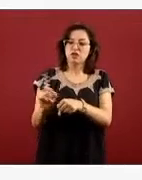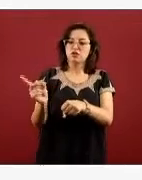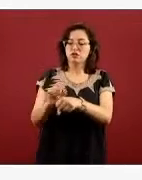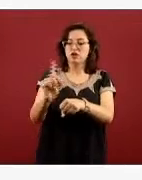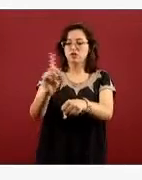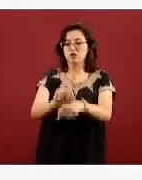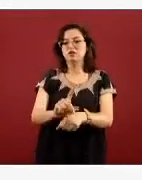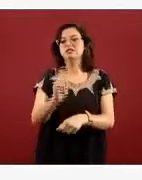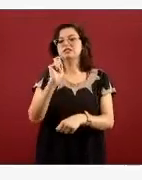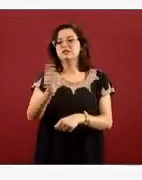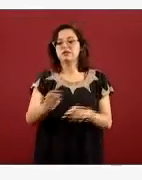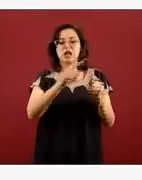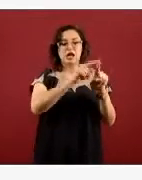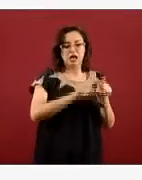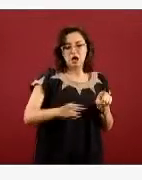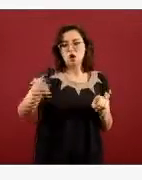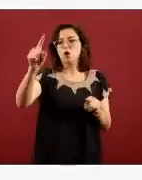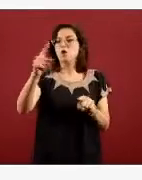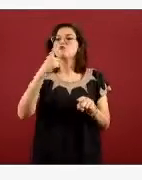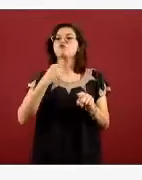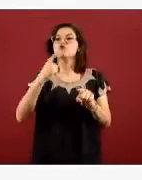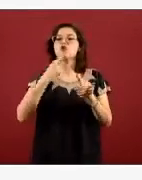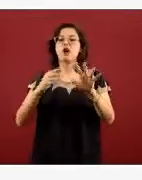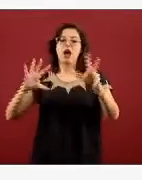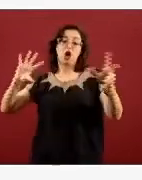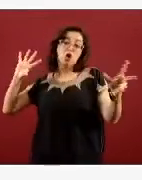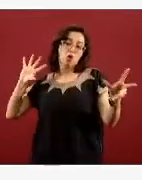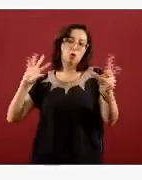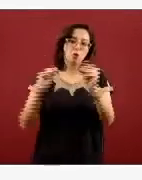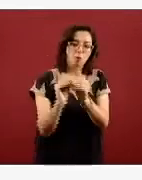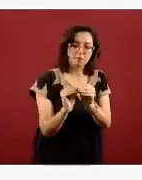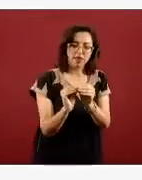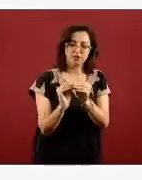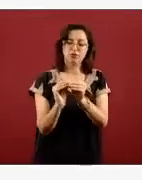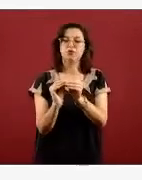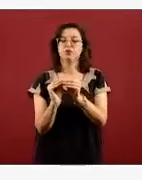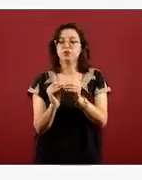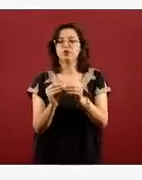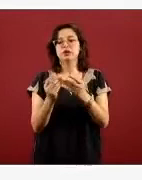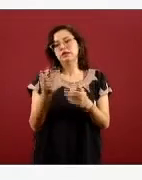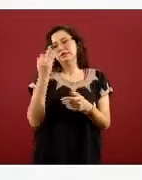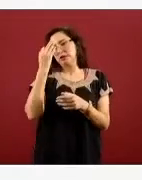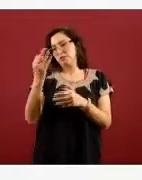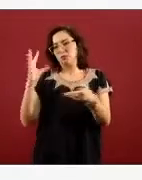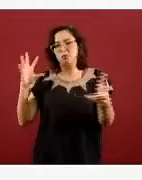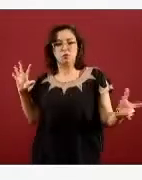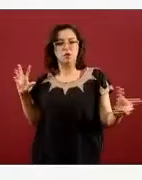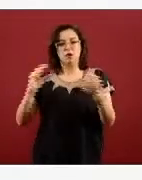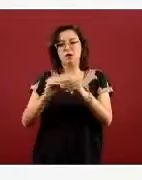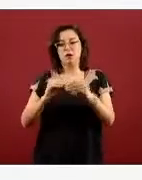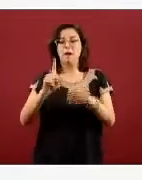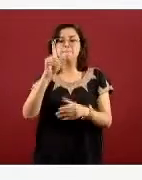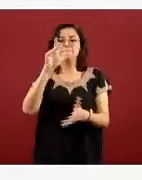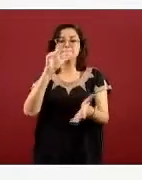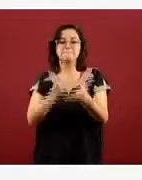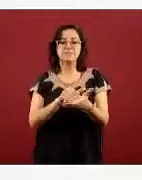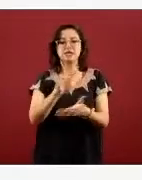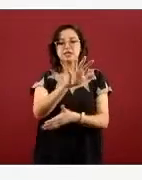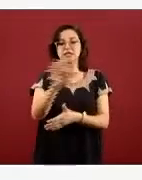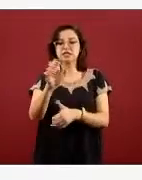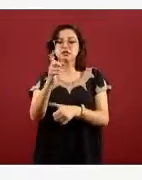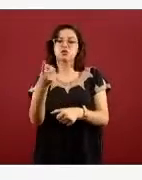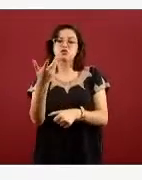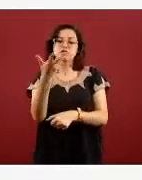curva roja tenemos los casos acumulados, cómo se van acumulando en el tiempo hasta llegar a los 1.510 que tenemos